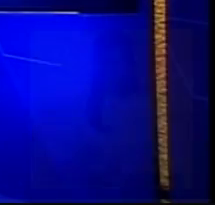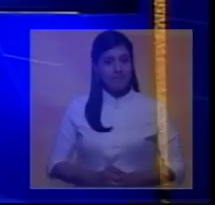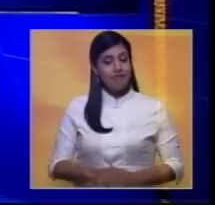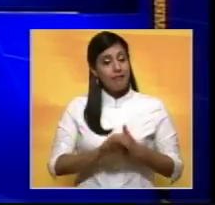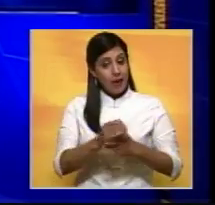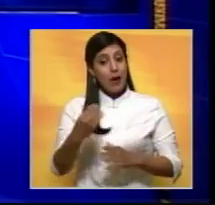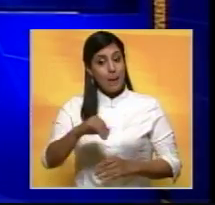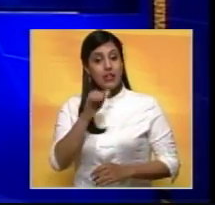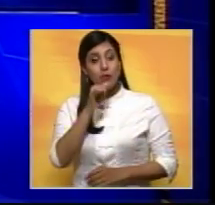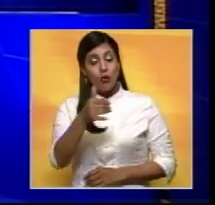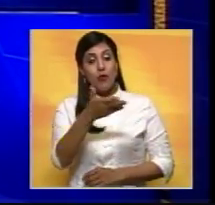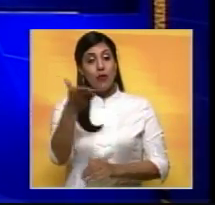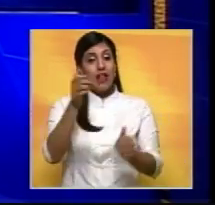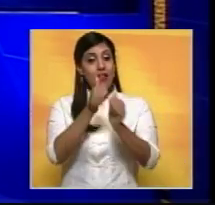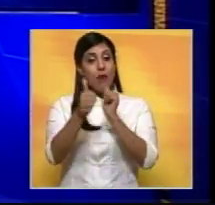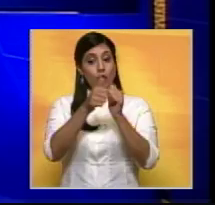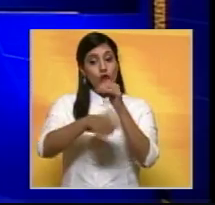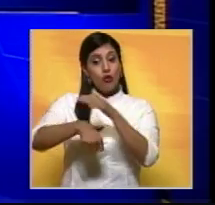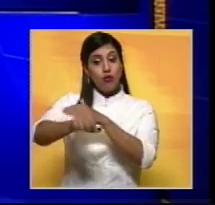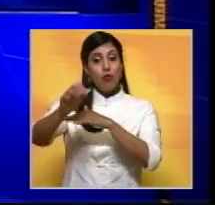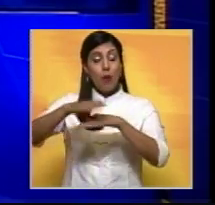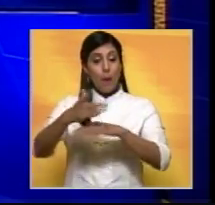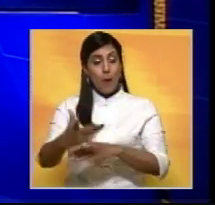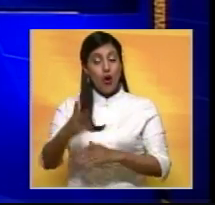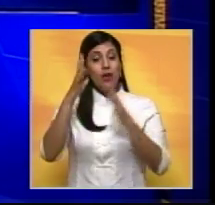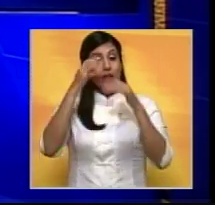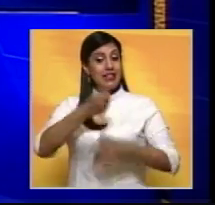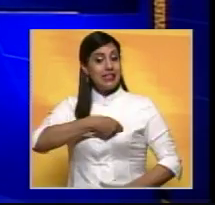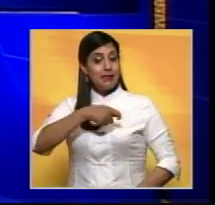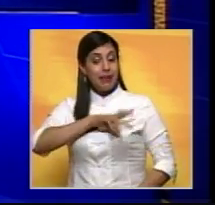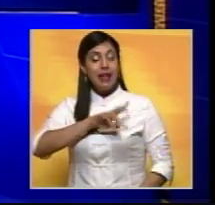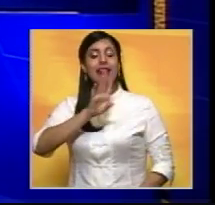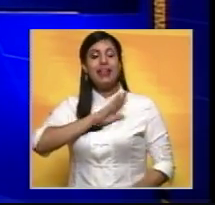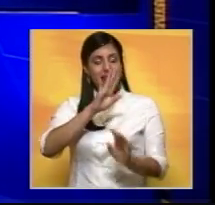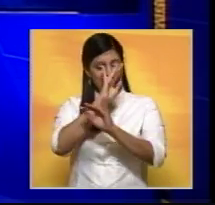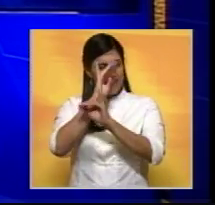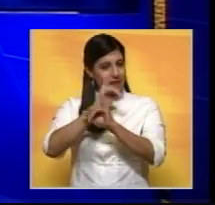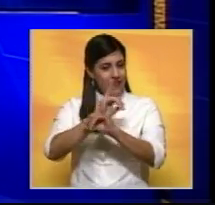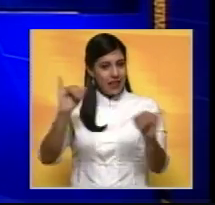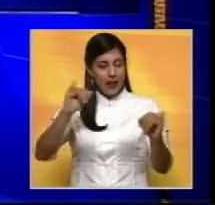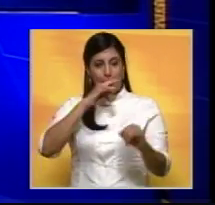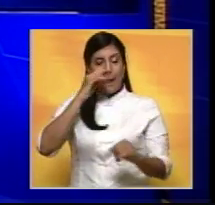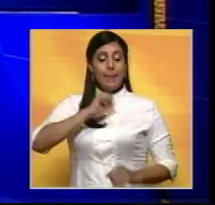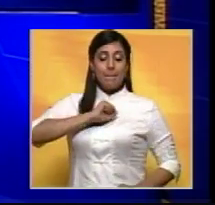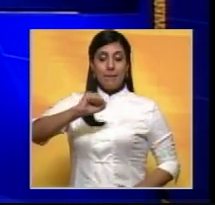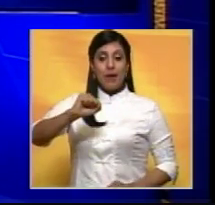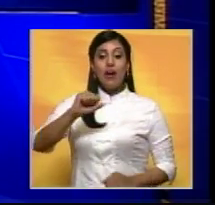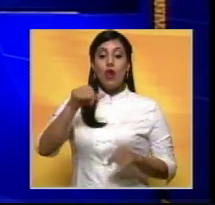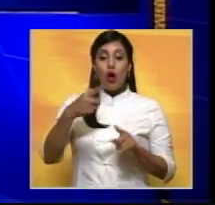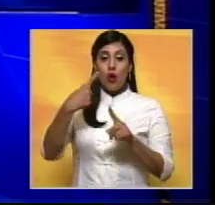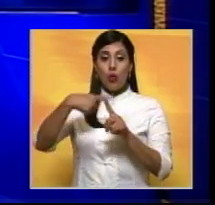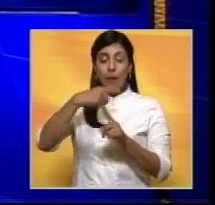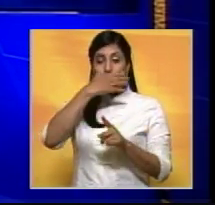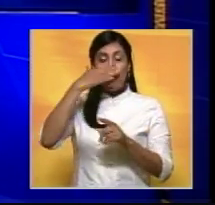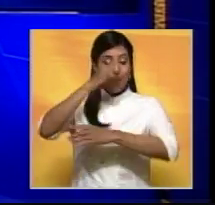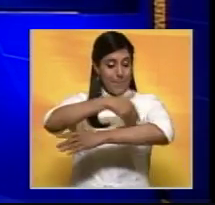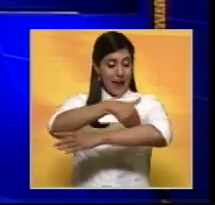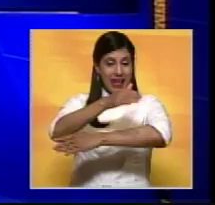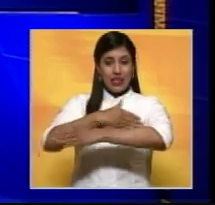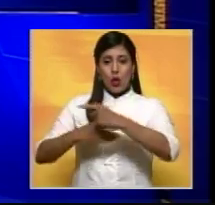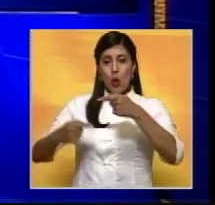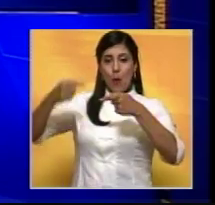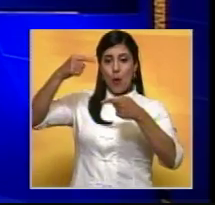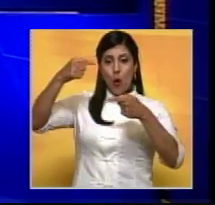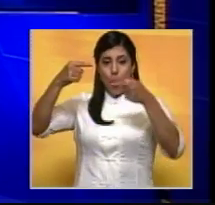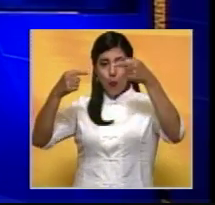Amigas y amigos, comenzamos los deportes con fútbol porque la Liga Española tendrá un final de infarto. El Barcelona se subió al liderato por diferencial